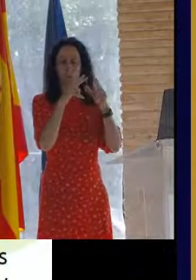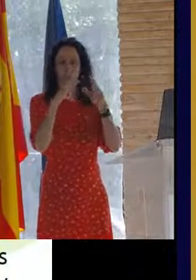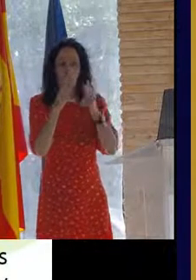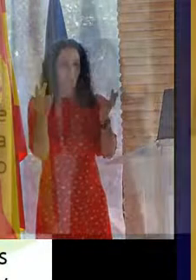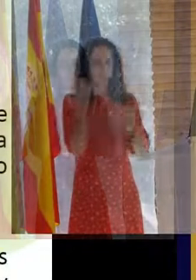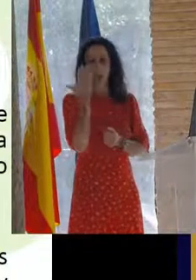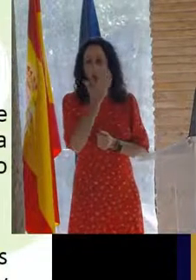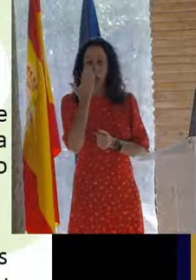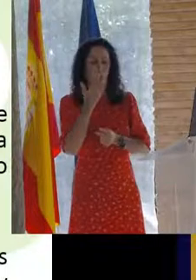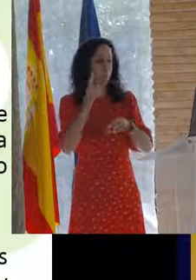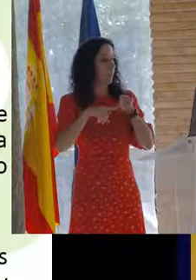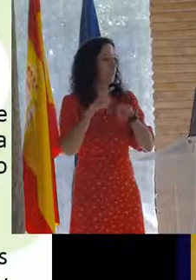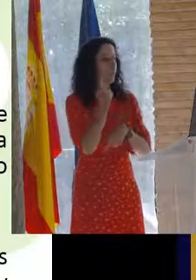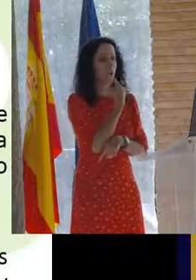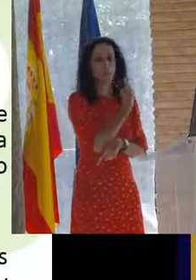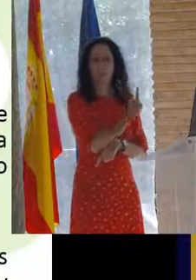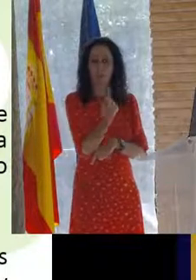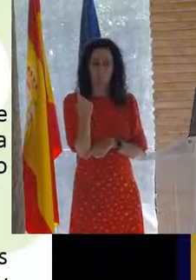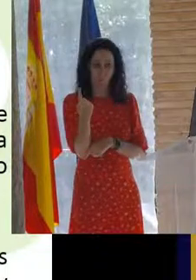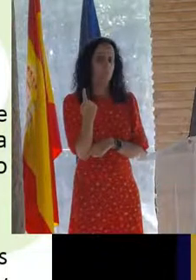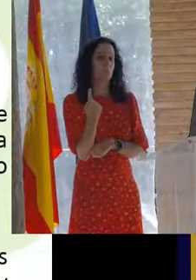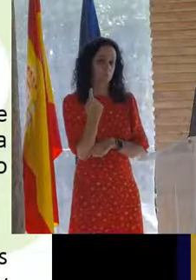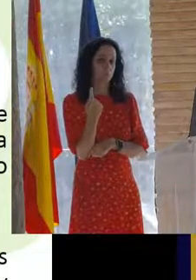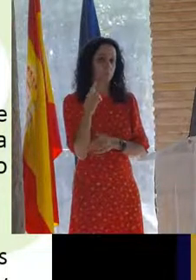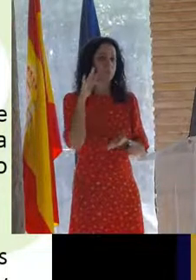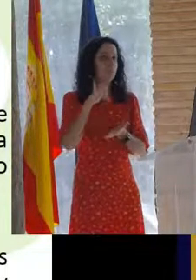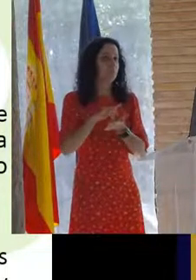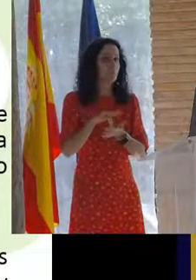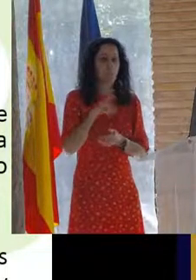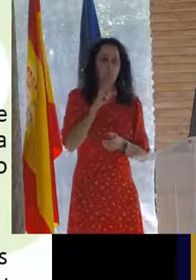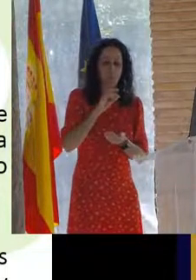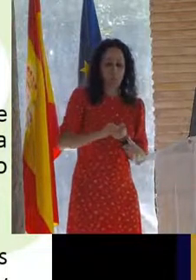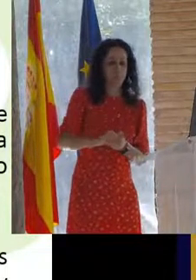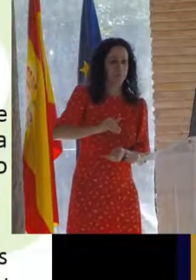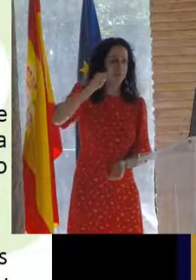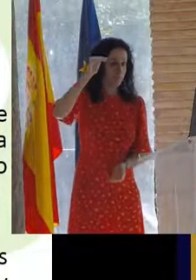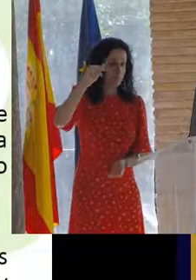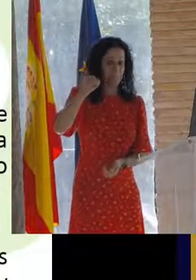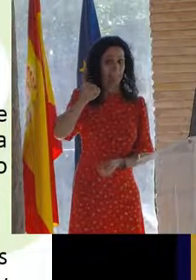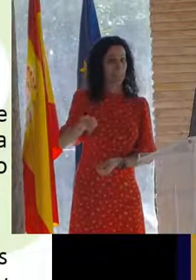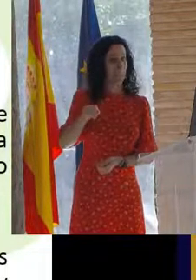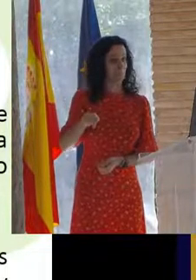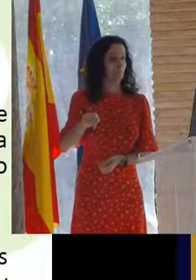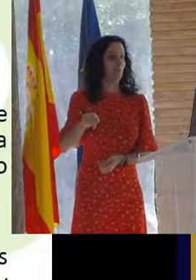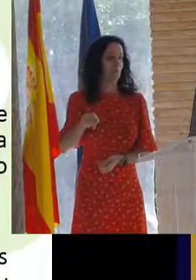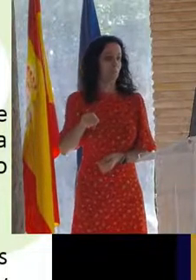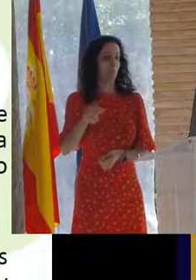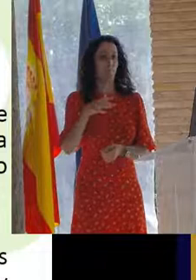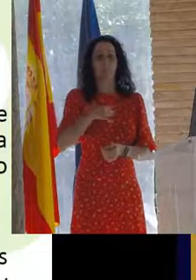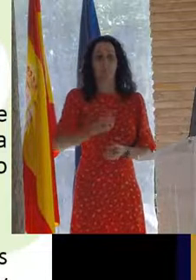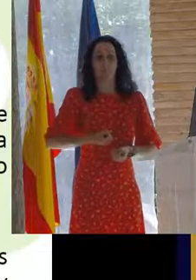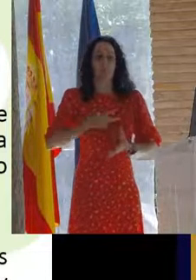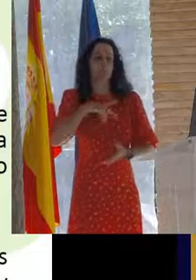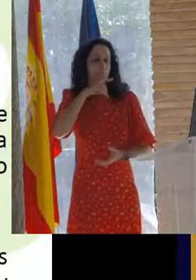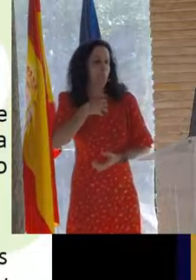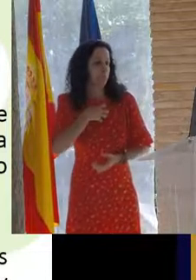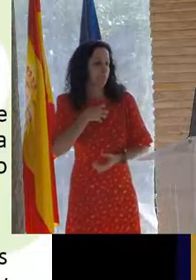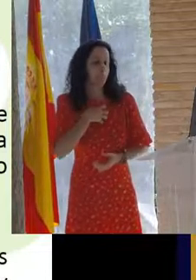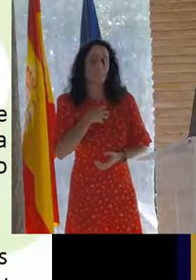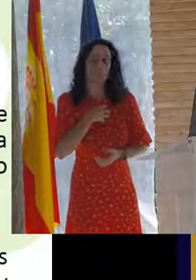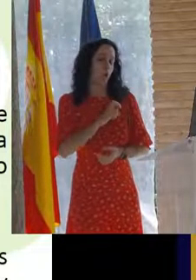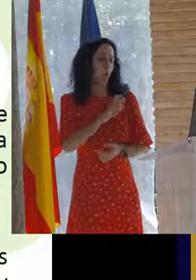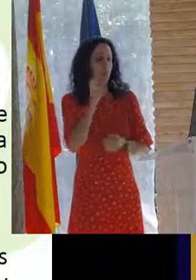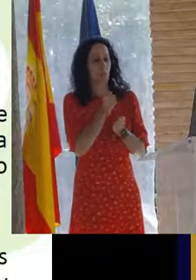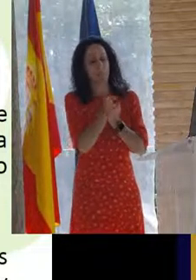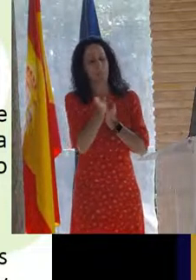que que puedas hablar en oral o sea depende de la formación y educación que haya tenido cada uno depende de sus circunstancias familiares